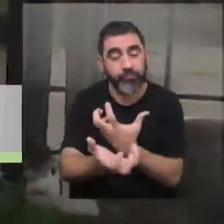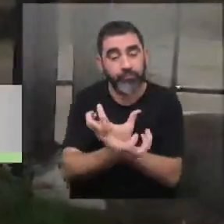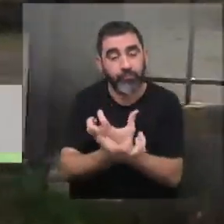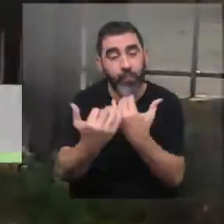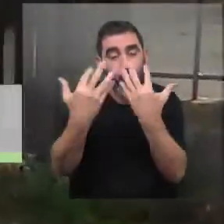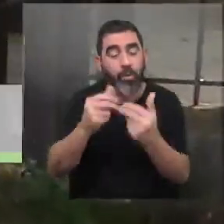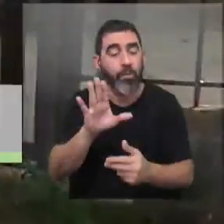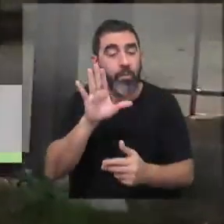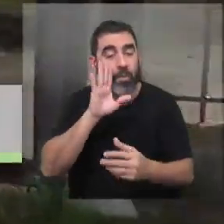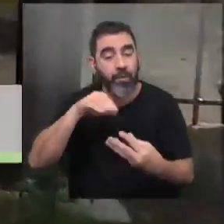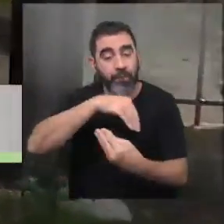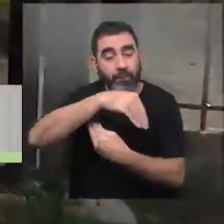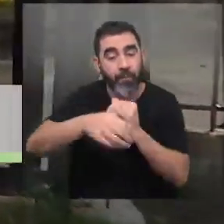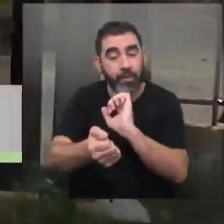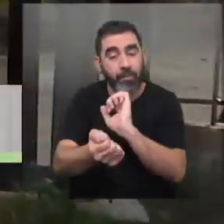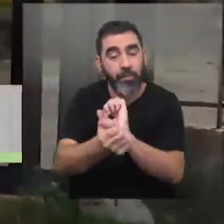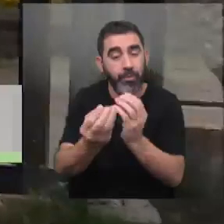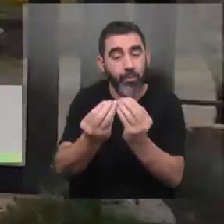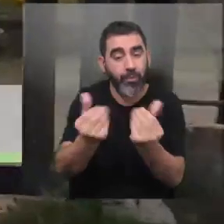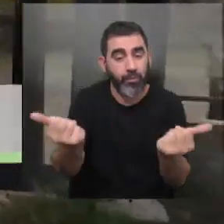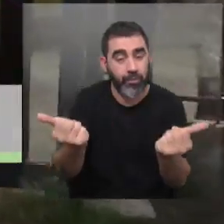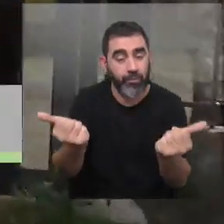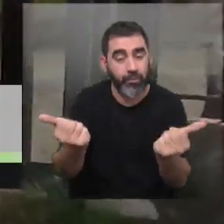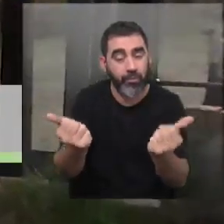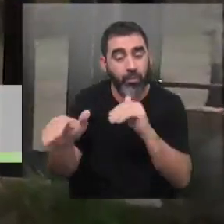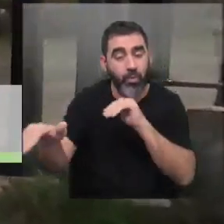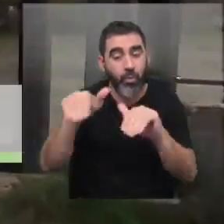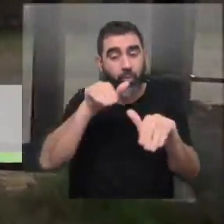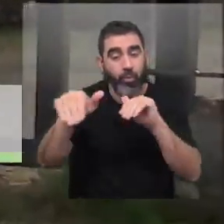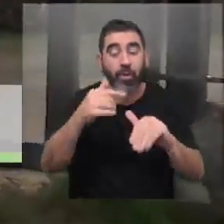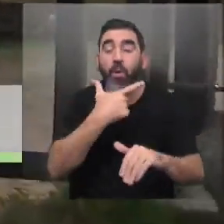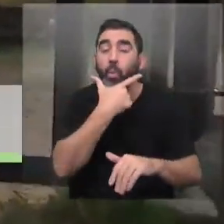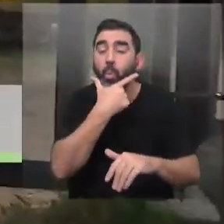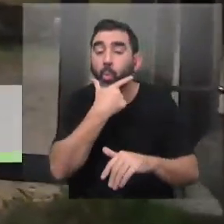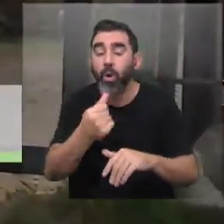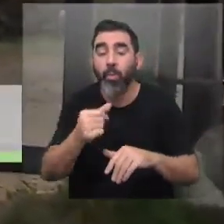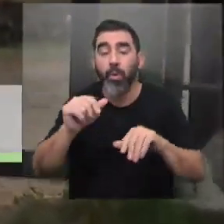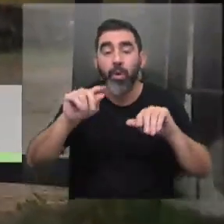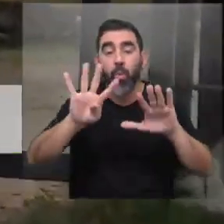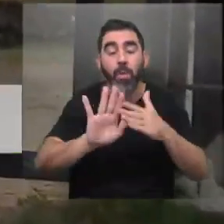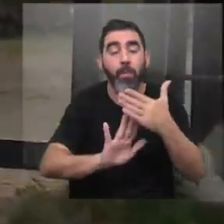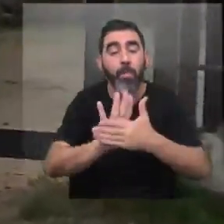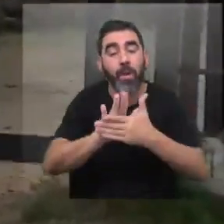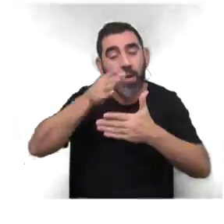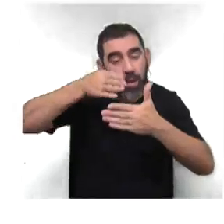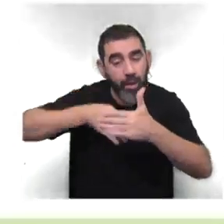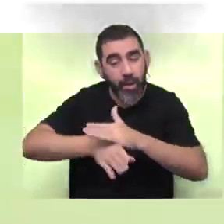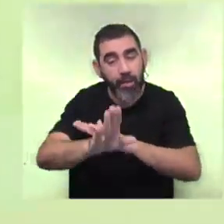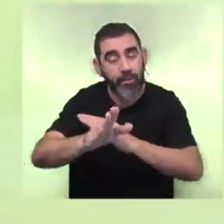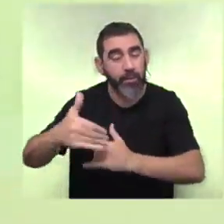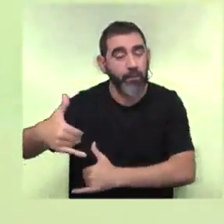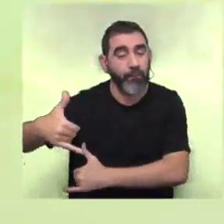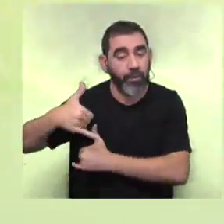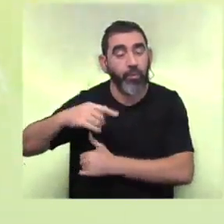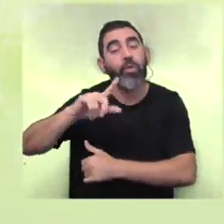organización madres y familiares de detenidos desaparecidos fue convocada para que este jueves a las 9 de la mañana ingrese al predio y